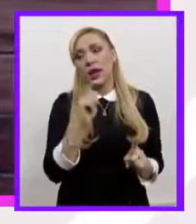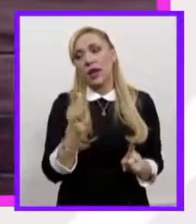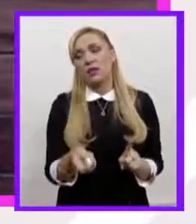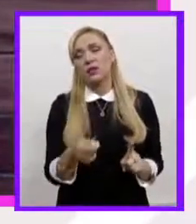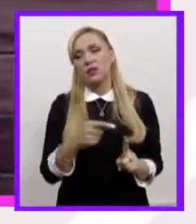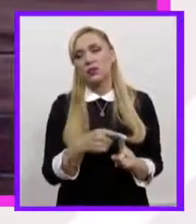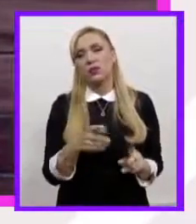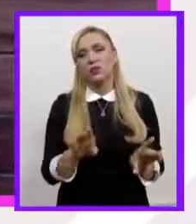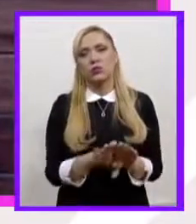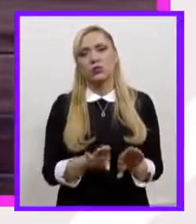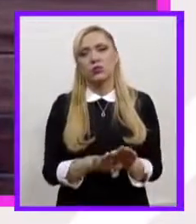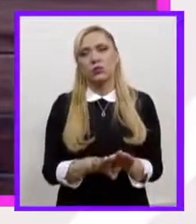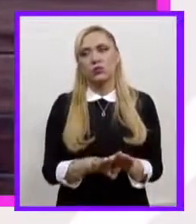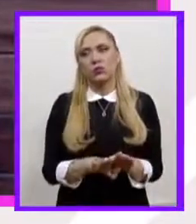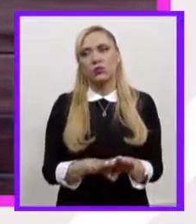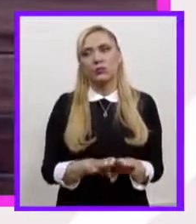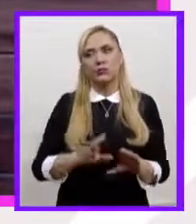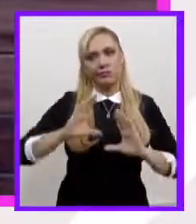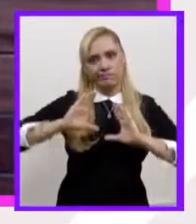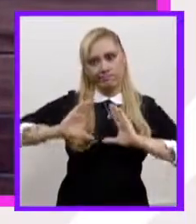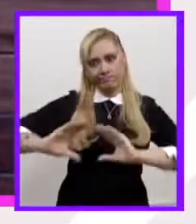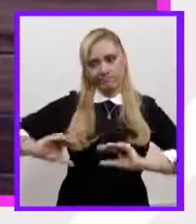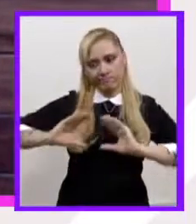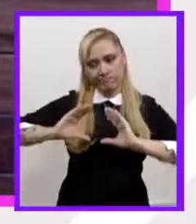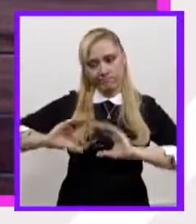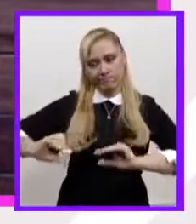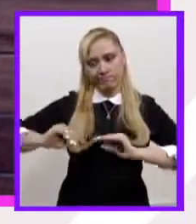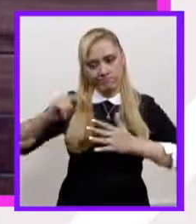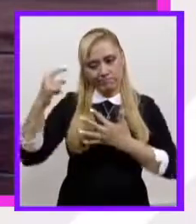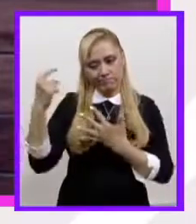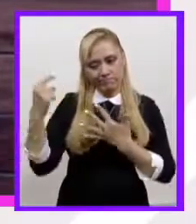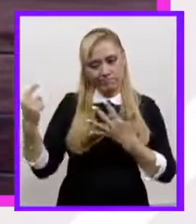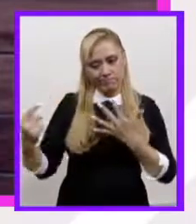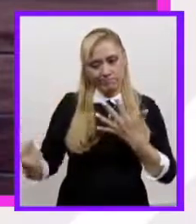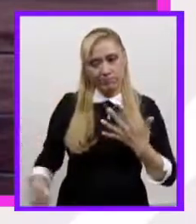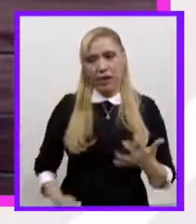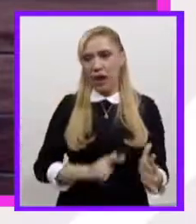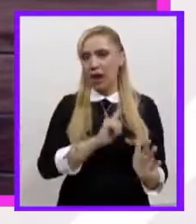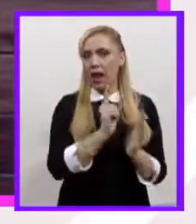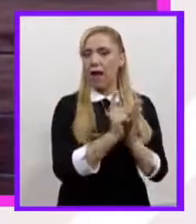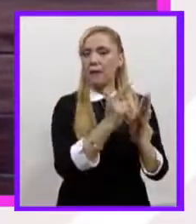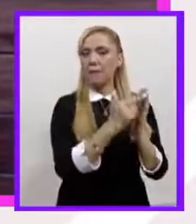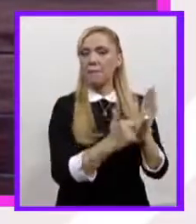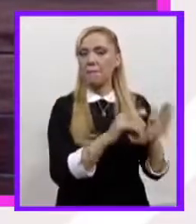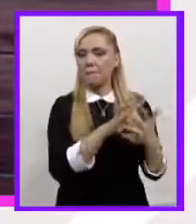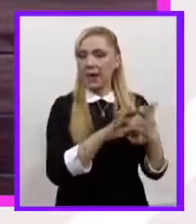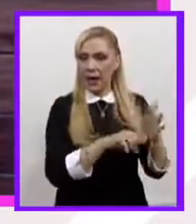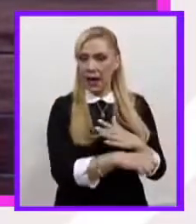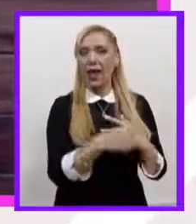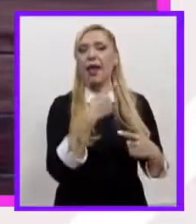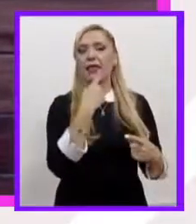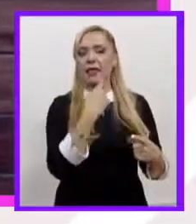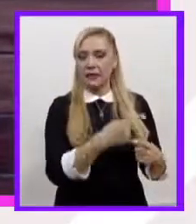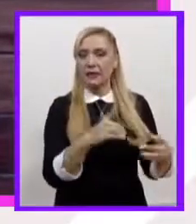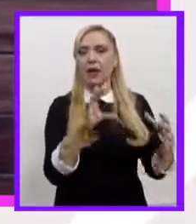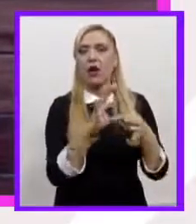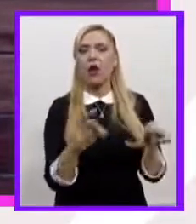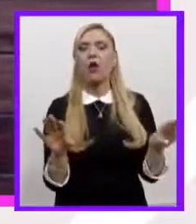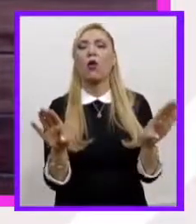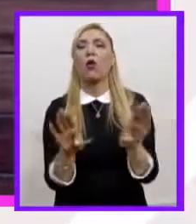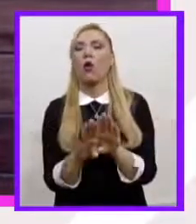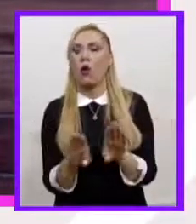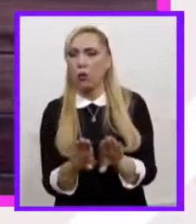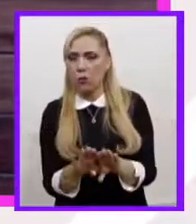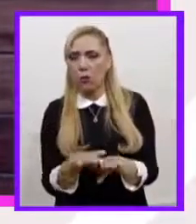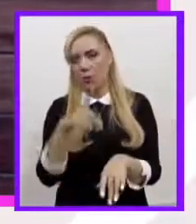poder pedagógico, porque el Código Penal nos enuncia lo que se debe hacer, es decir, lo bueno, visto como un código, si quieren, ético,